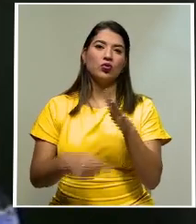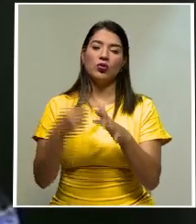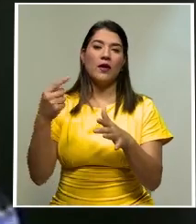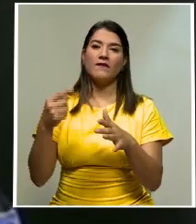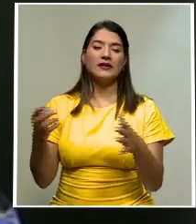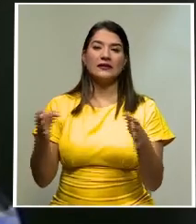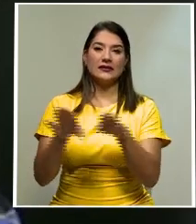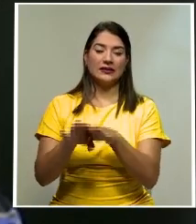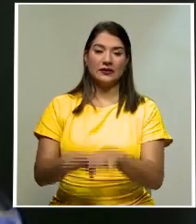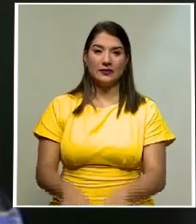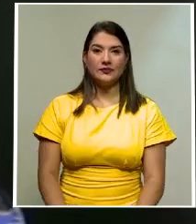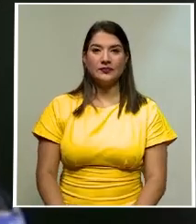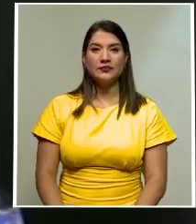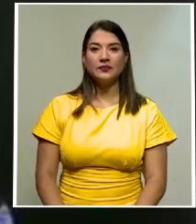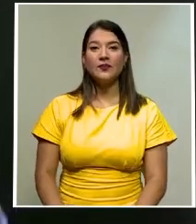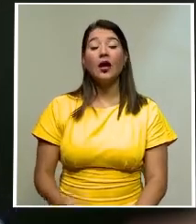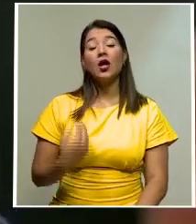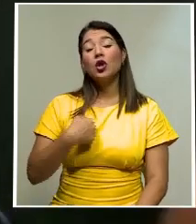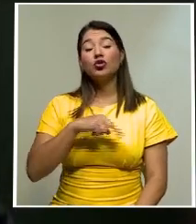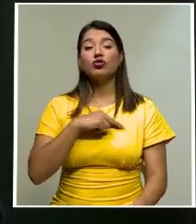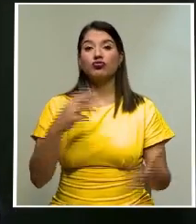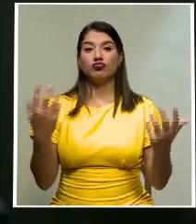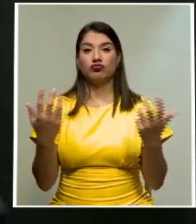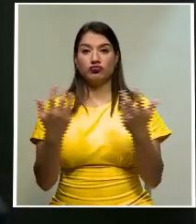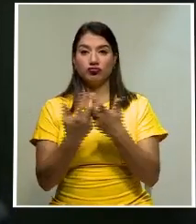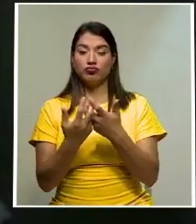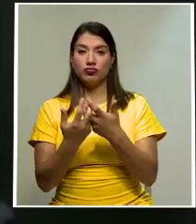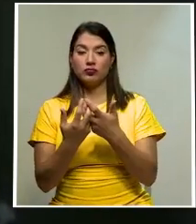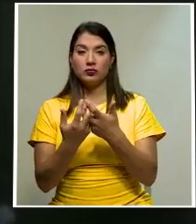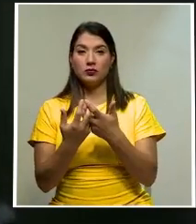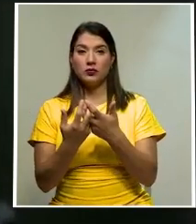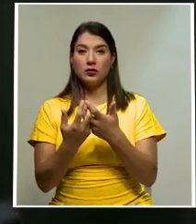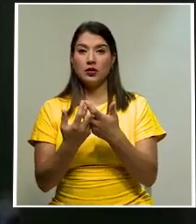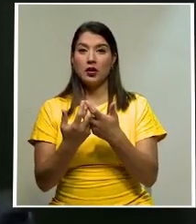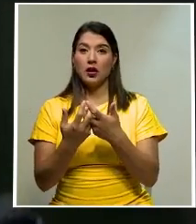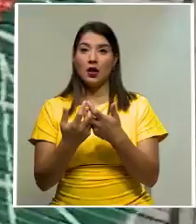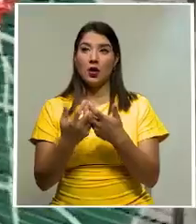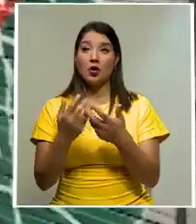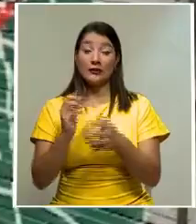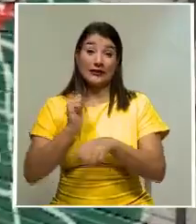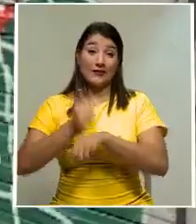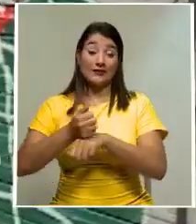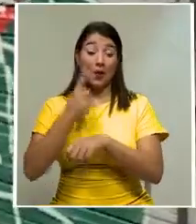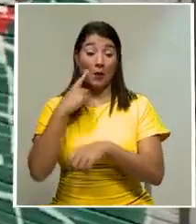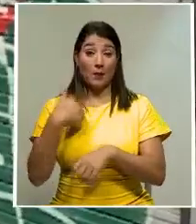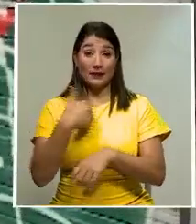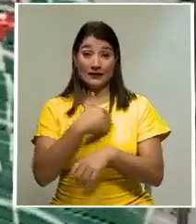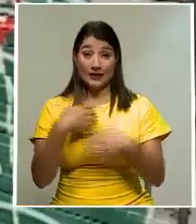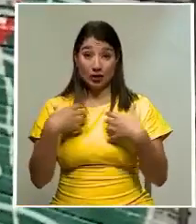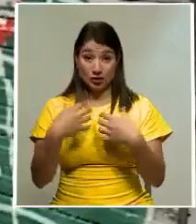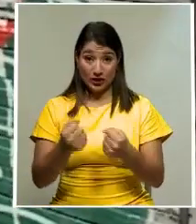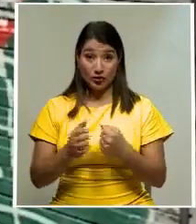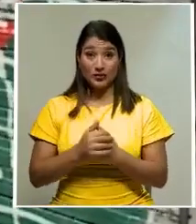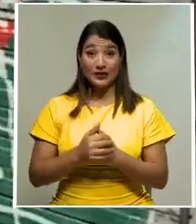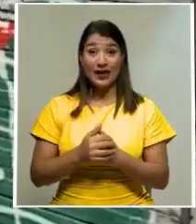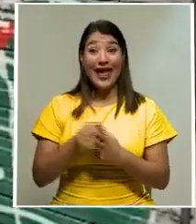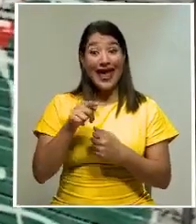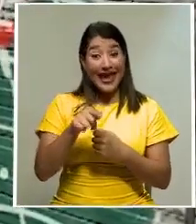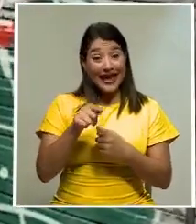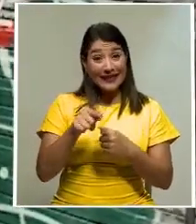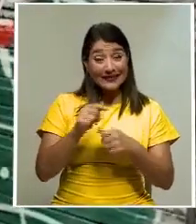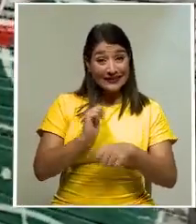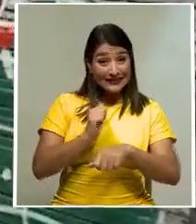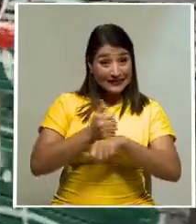el cierre, ¿verdad?, acatando las medidas del decreto. Estas medidas rigen hasta el